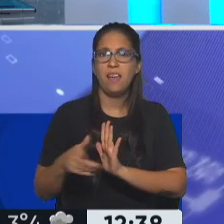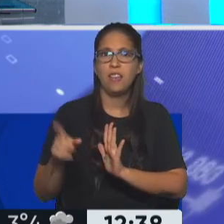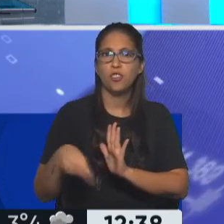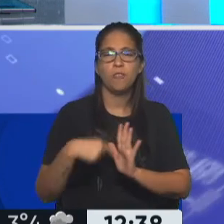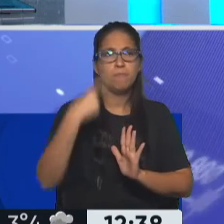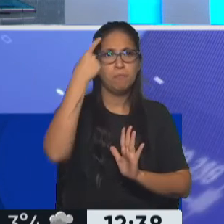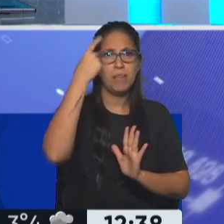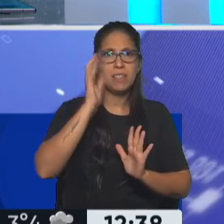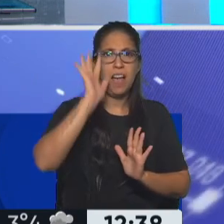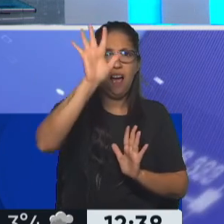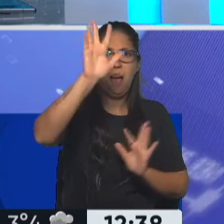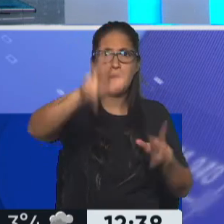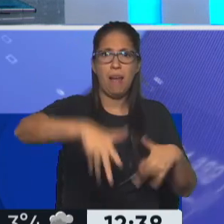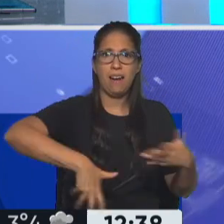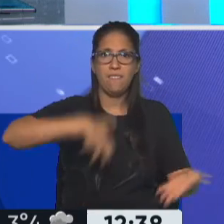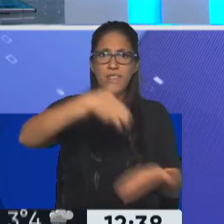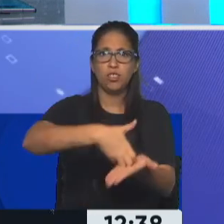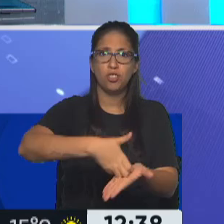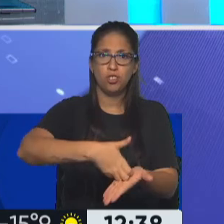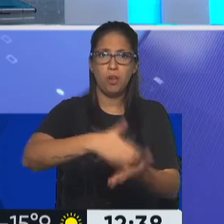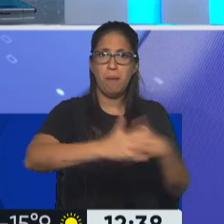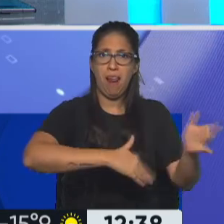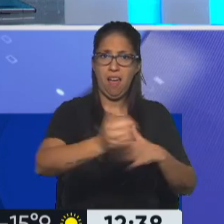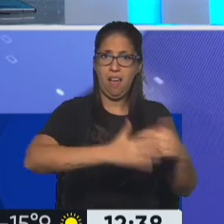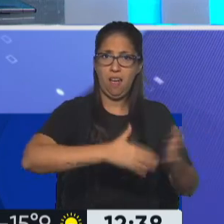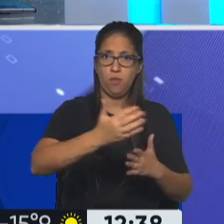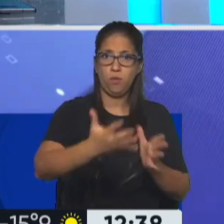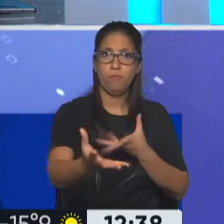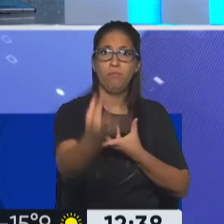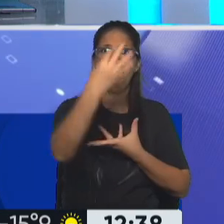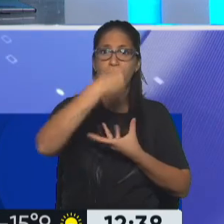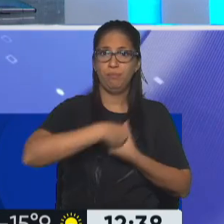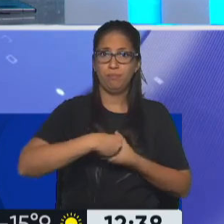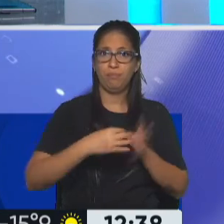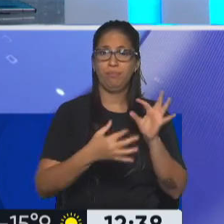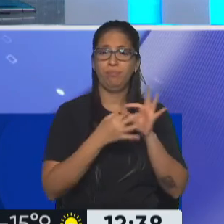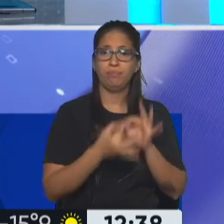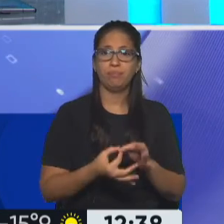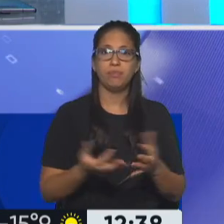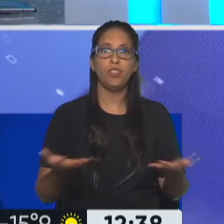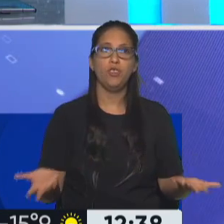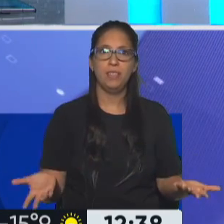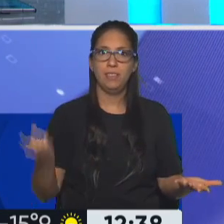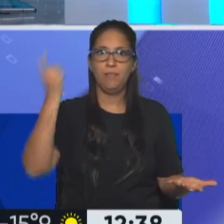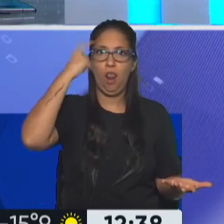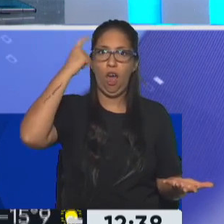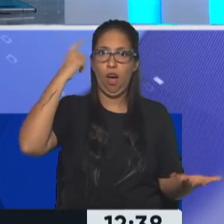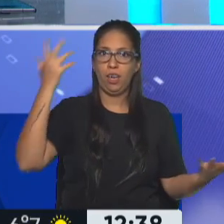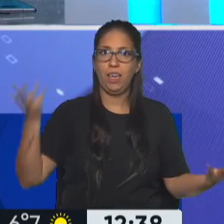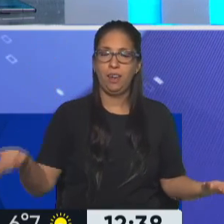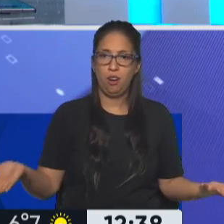cuenta lo que se llaman las inversiones, y las inversiones forman parte de tarifa. Entonces es mucho más razonable